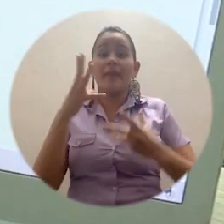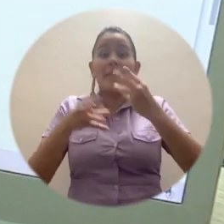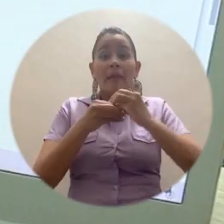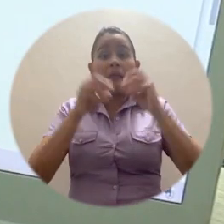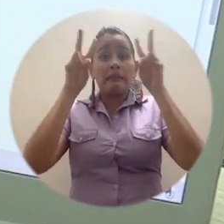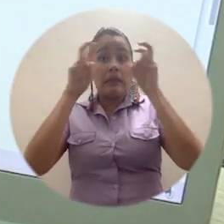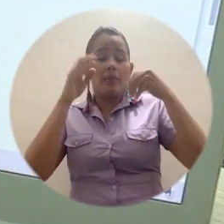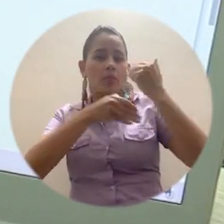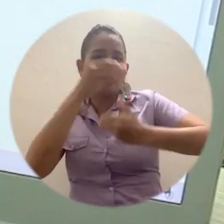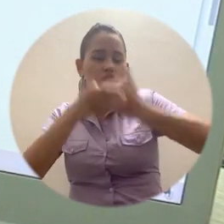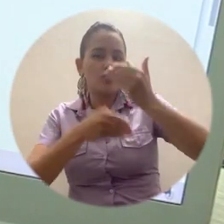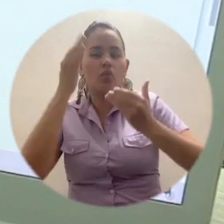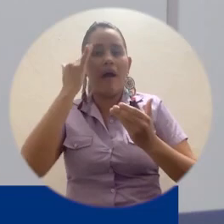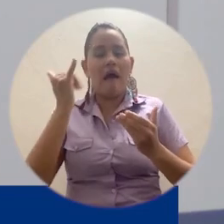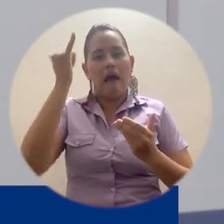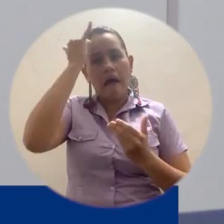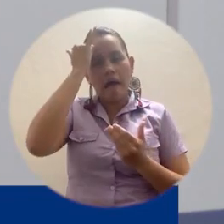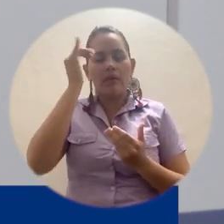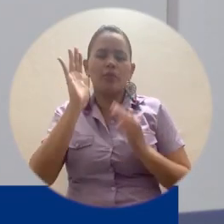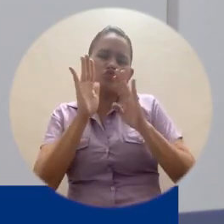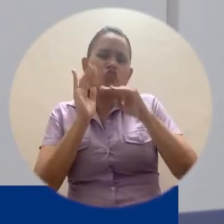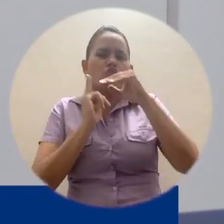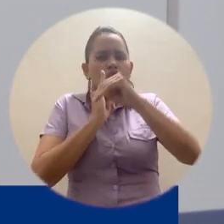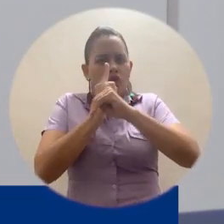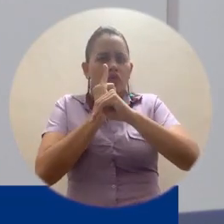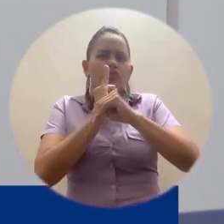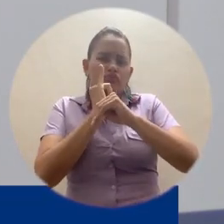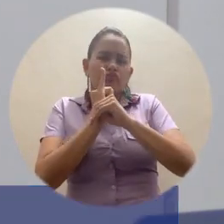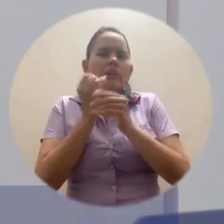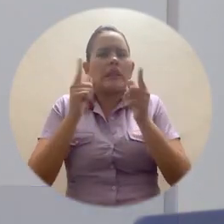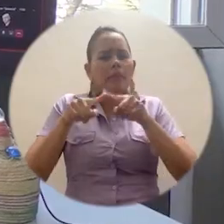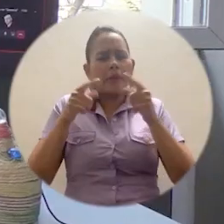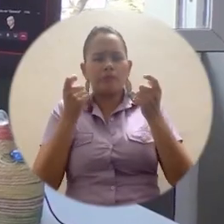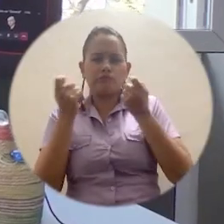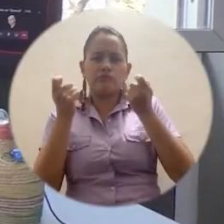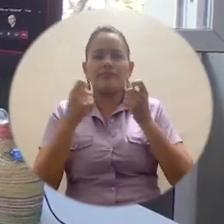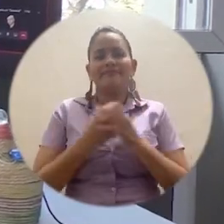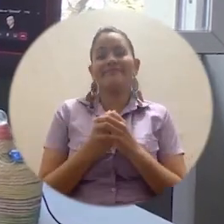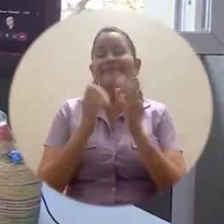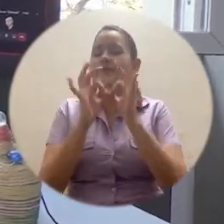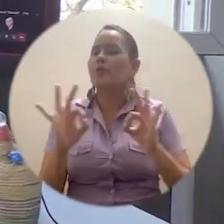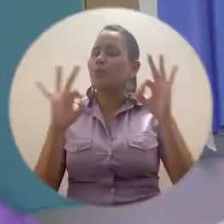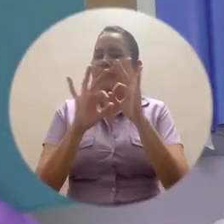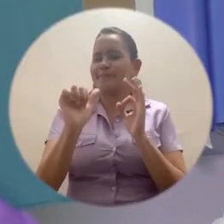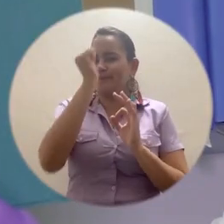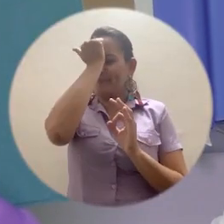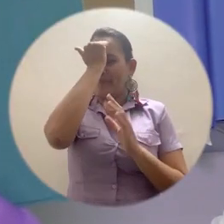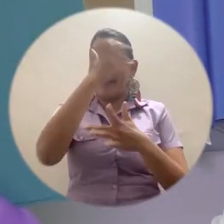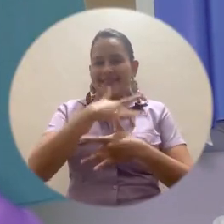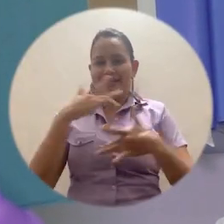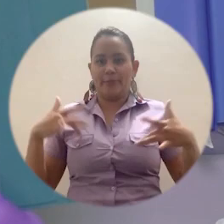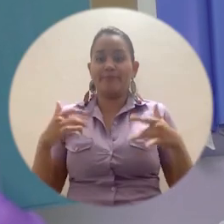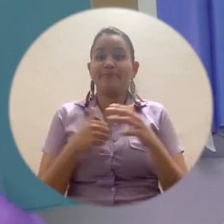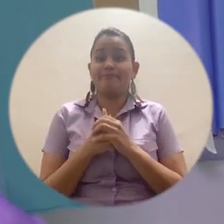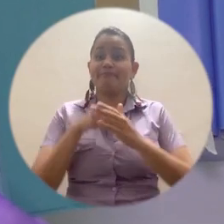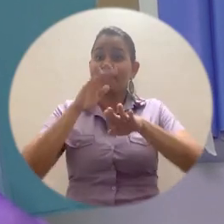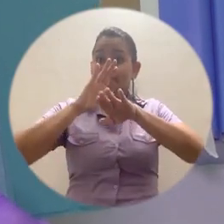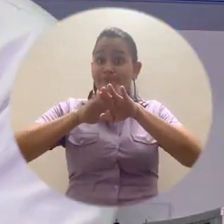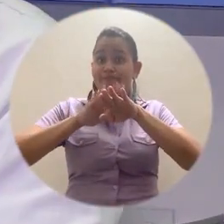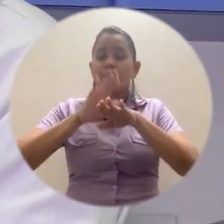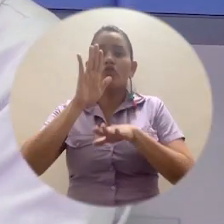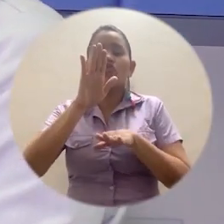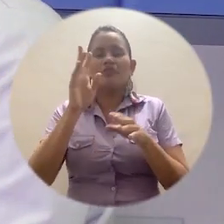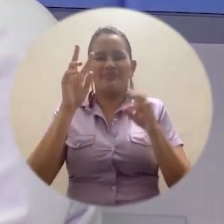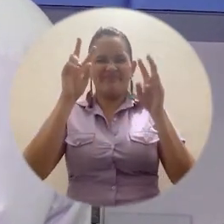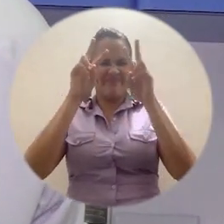académicos o institucionales. Son medidas transitorias, que al final, pues lo que prima es la salud. Es así que los laboratorios de la institución